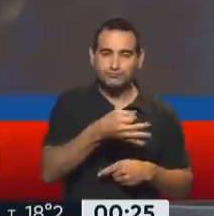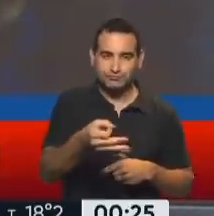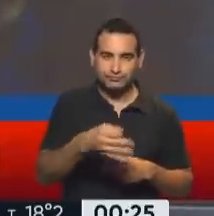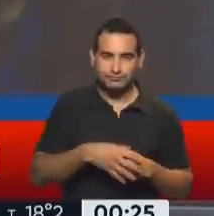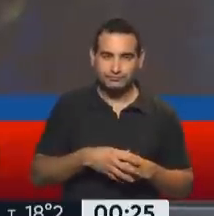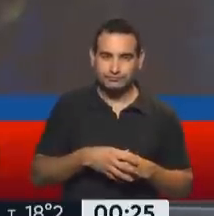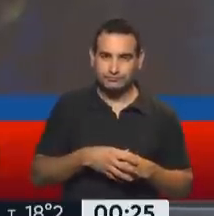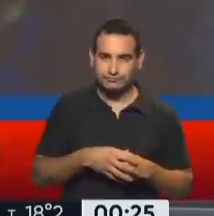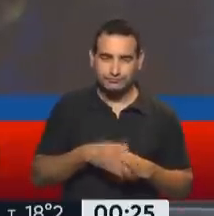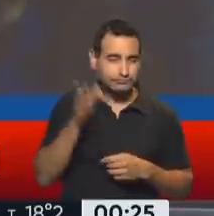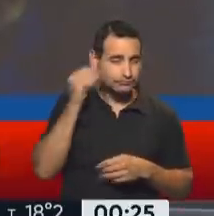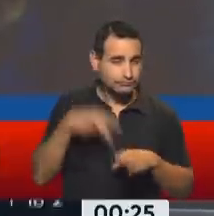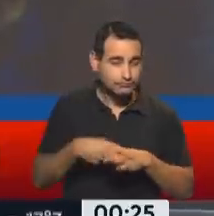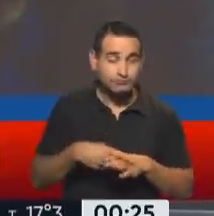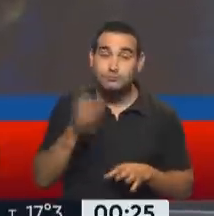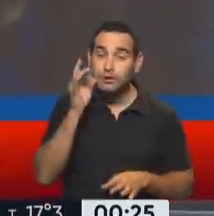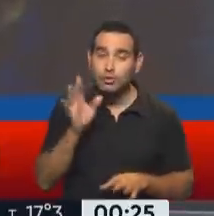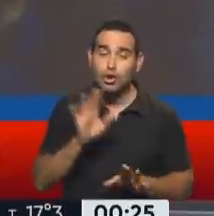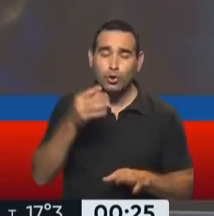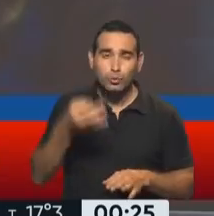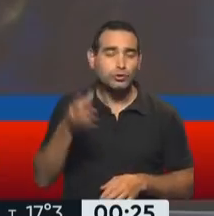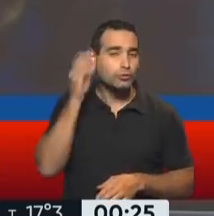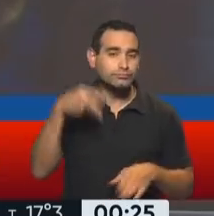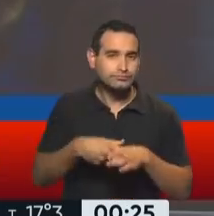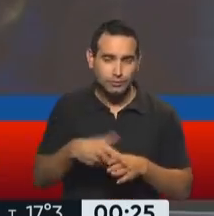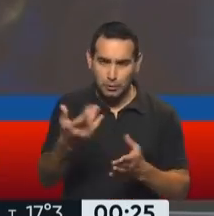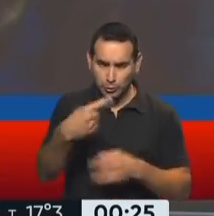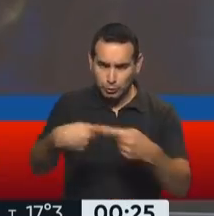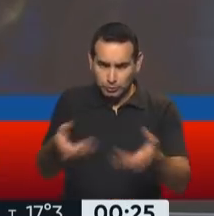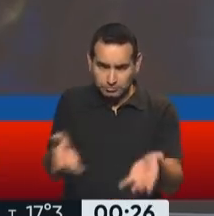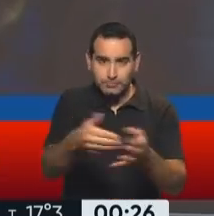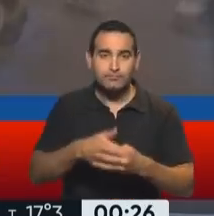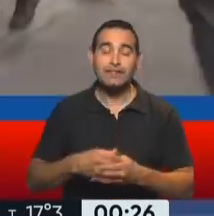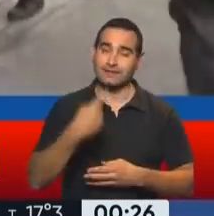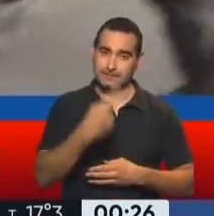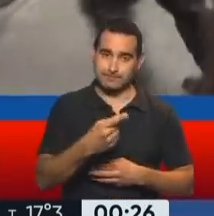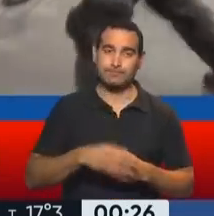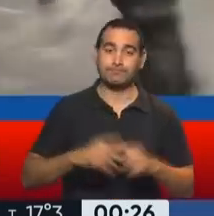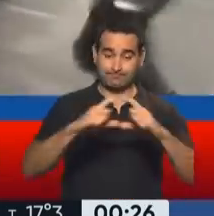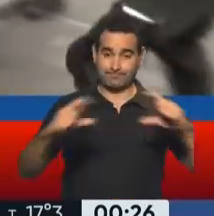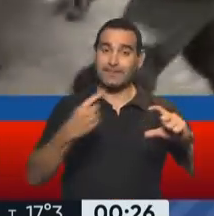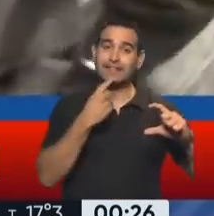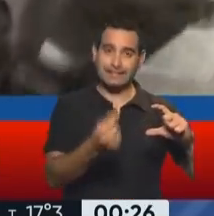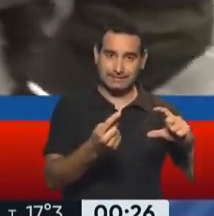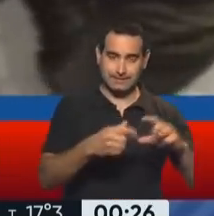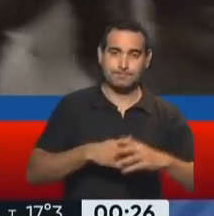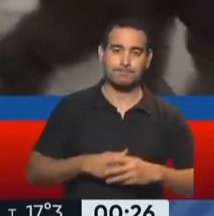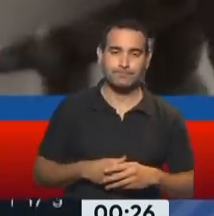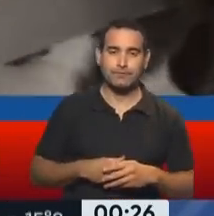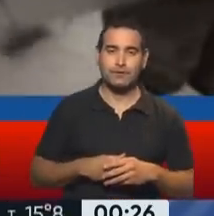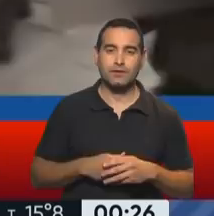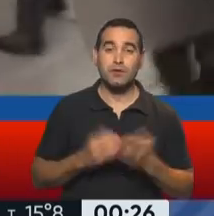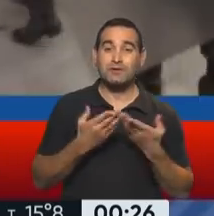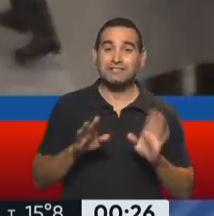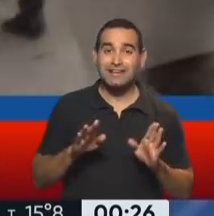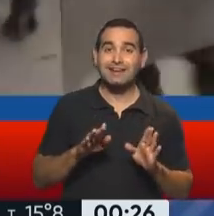Sí. ¿Perdón? No, no, se había interrumpido un momento. Seguí vos, Néstor. Te decía, esta figura habla de la